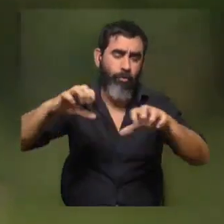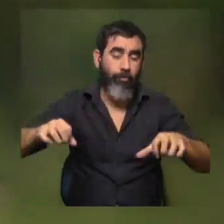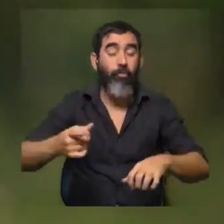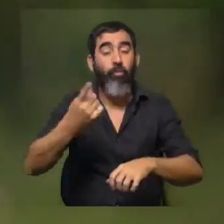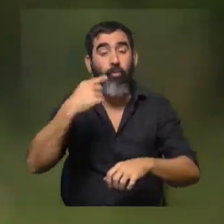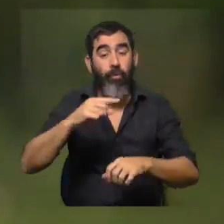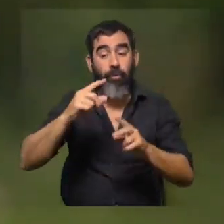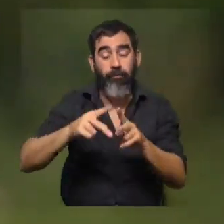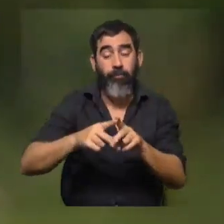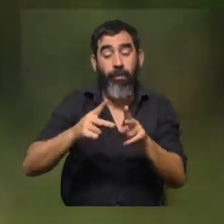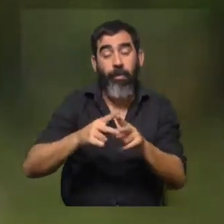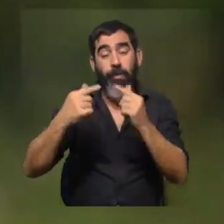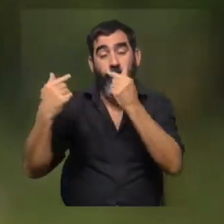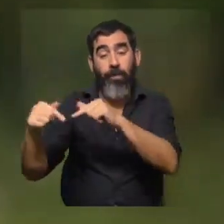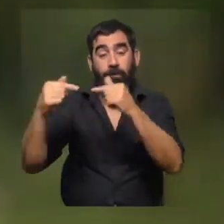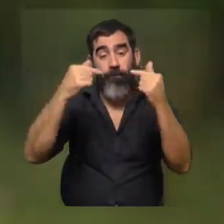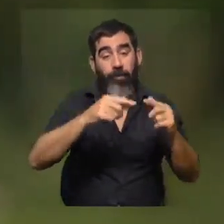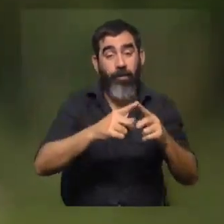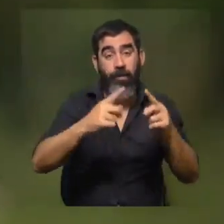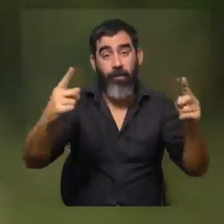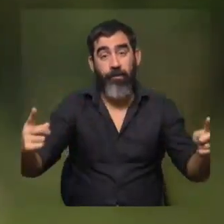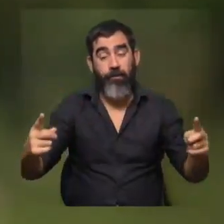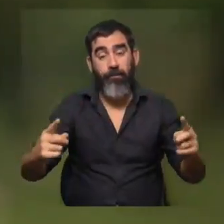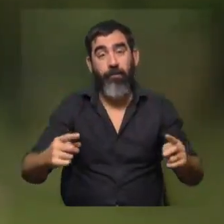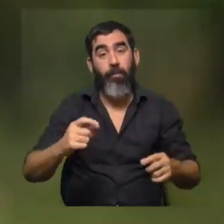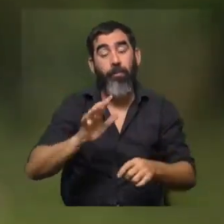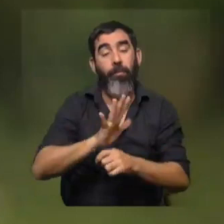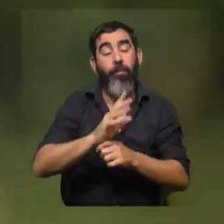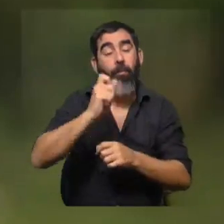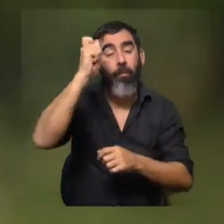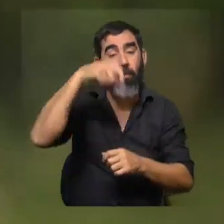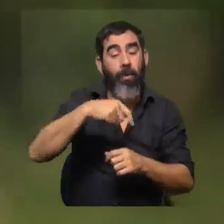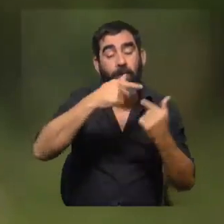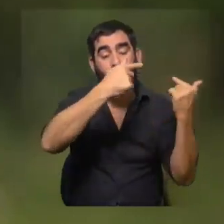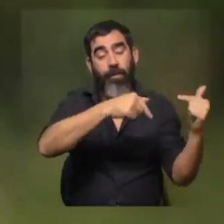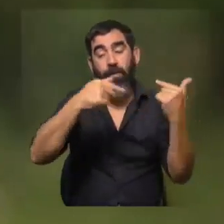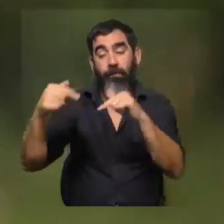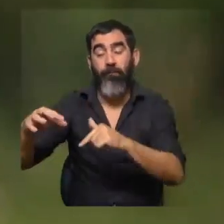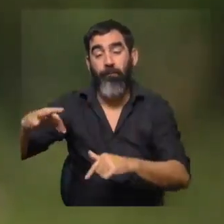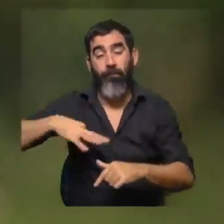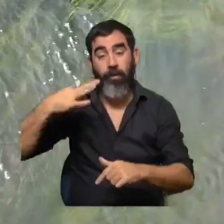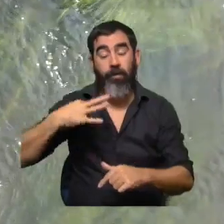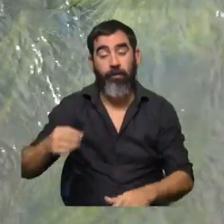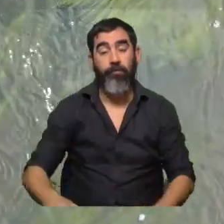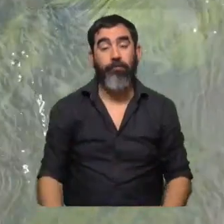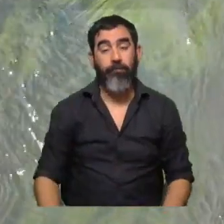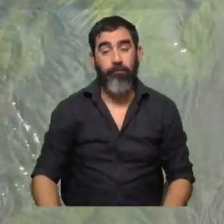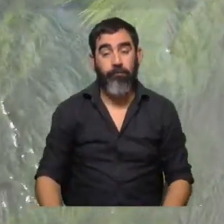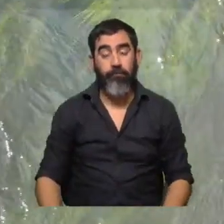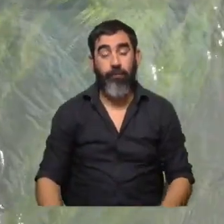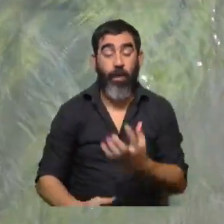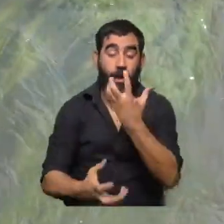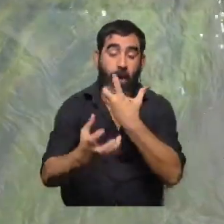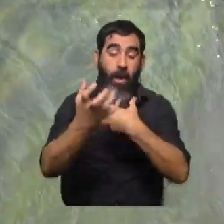esa distancia, como que tomaron estrategias de vida totalmente diferentes a lo que son los animales.